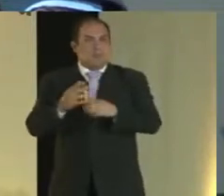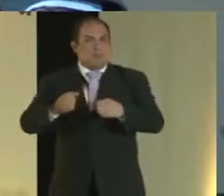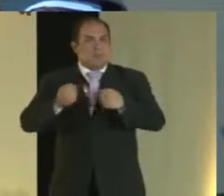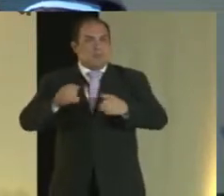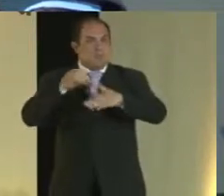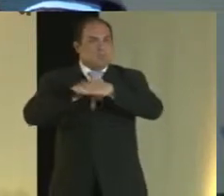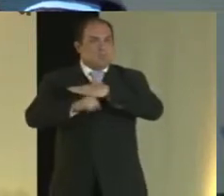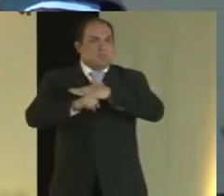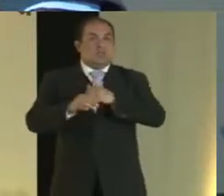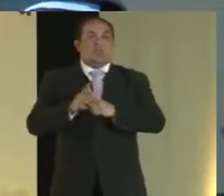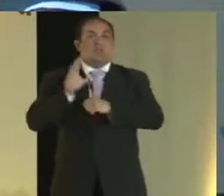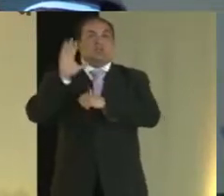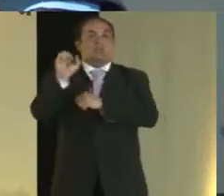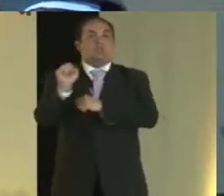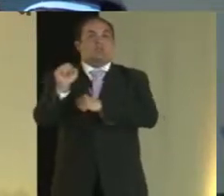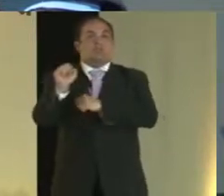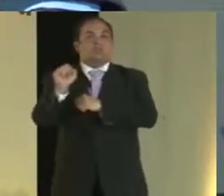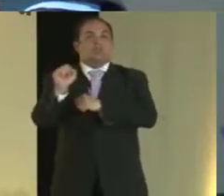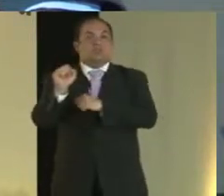fuertes,